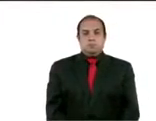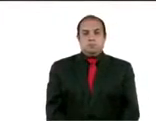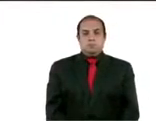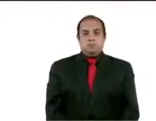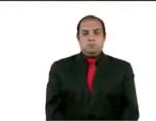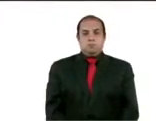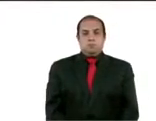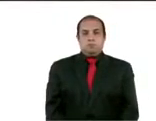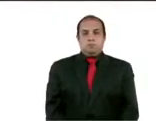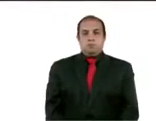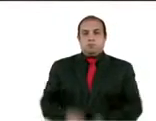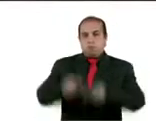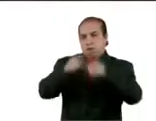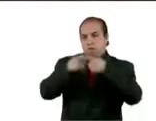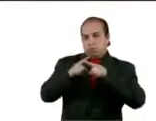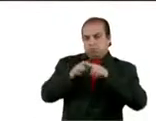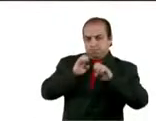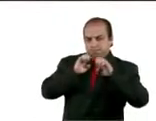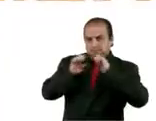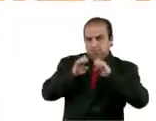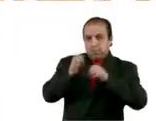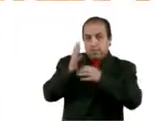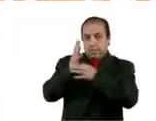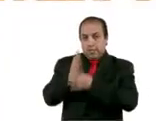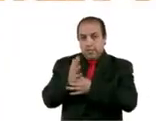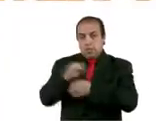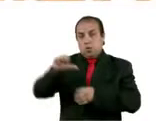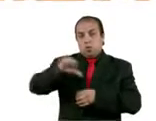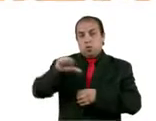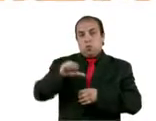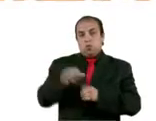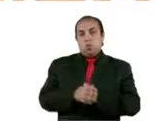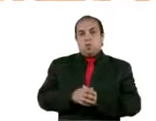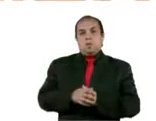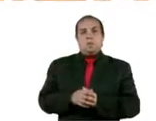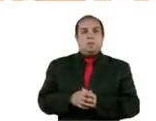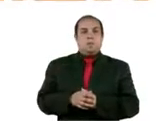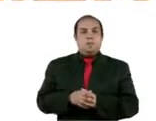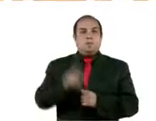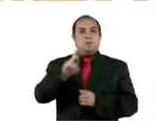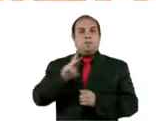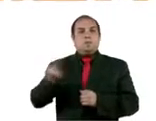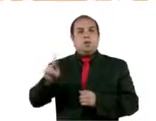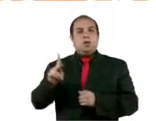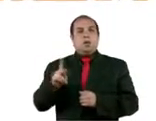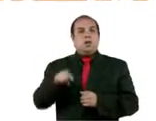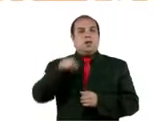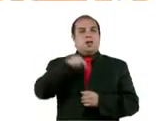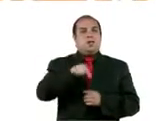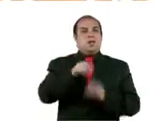Hay varias encuestas que mencionan lo que hoy sale en el diario Basta.